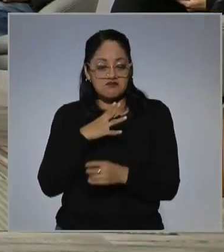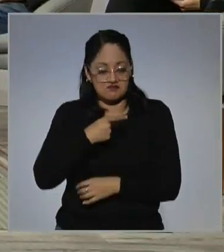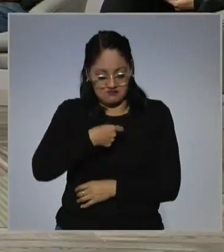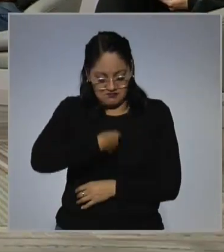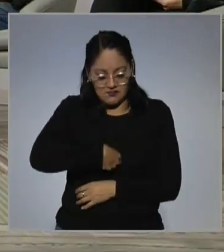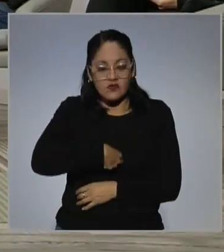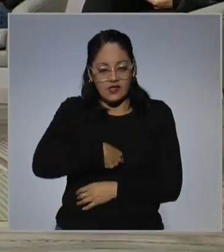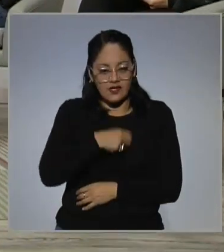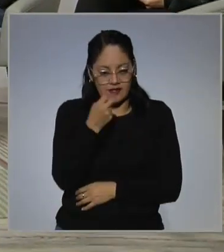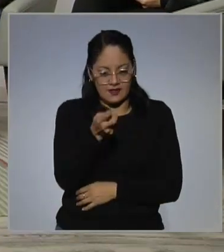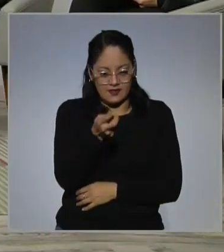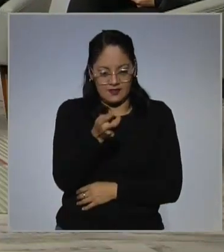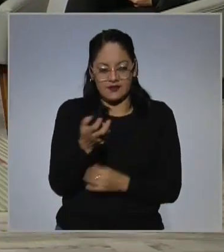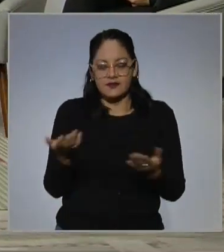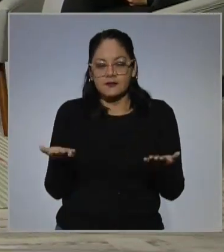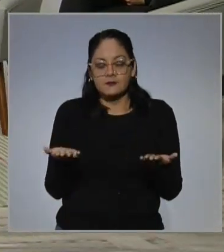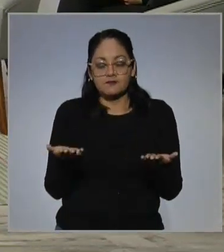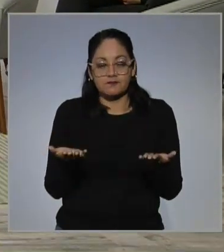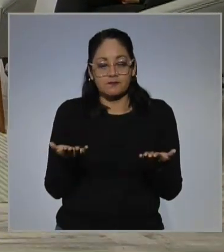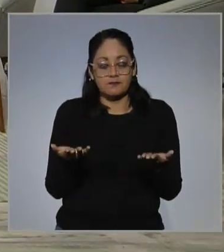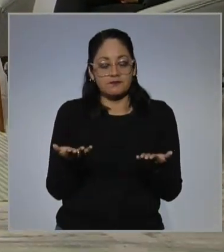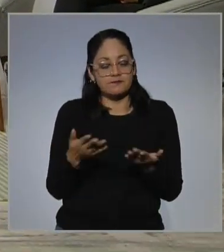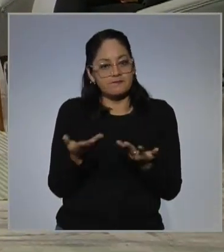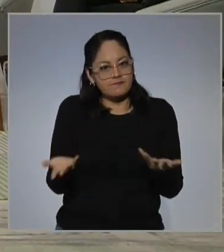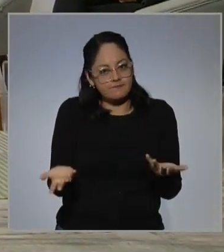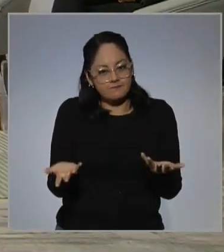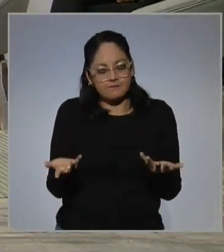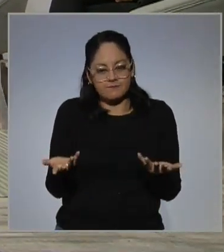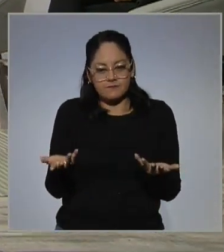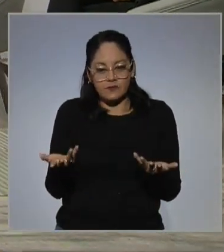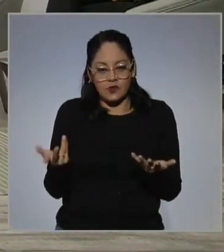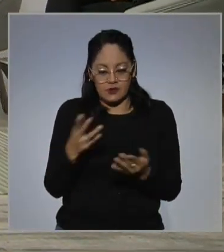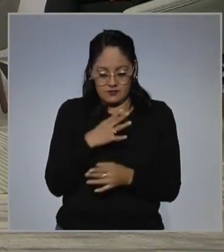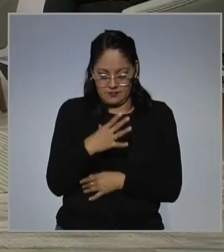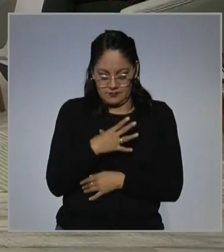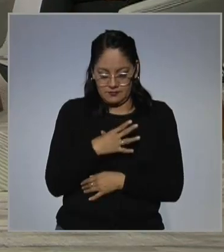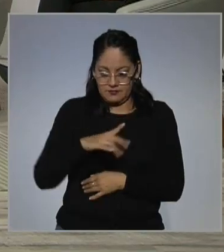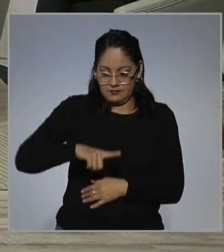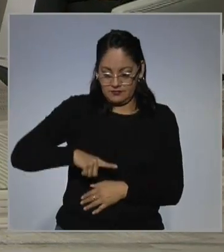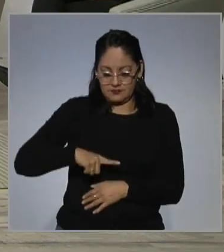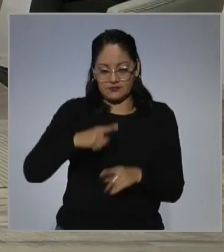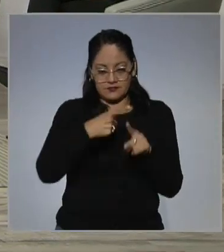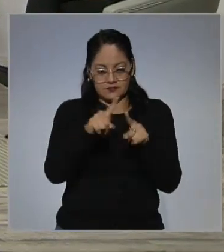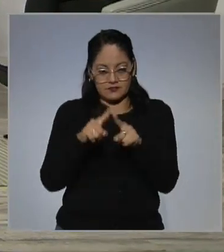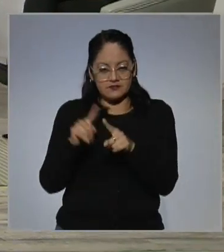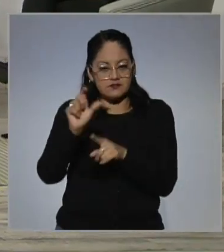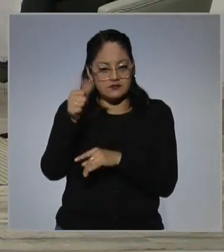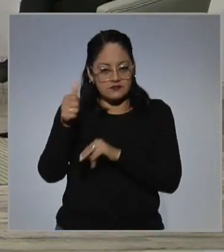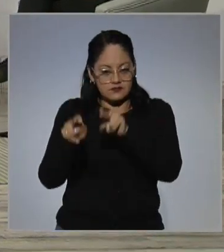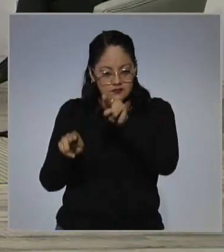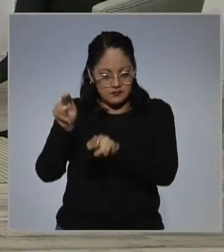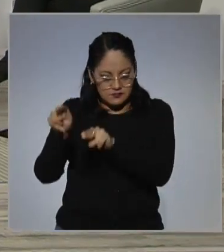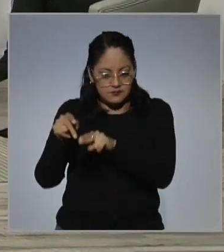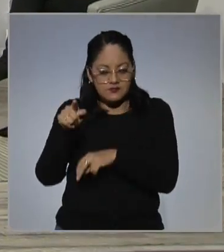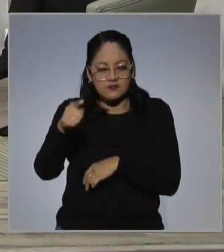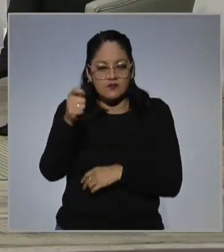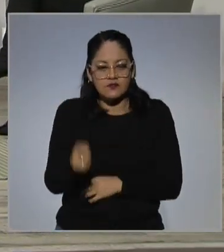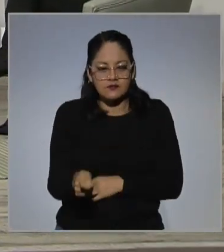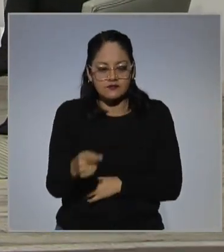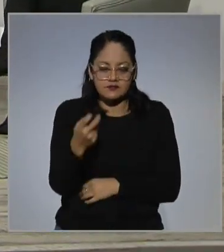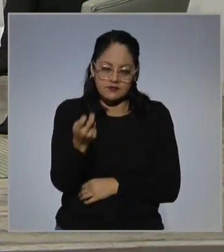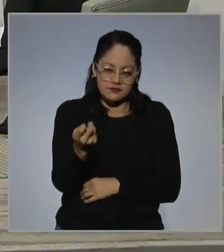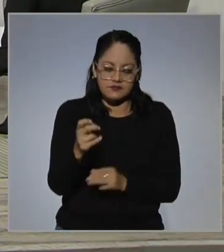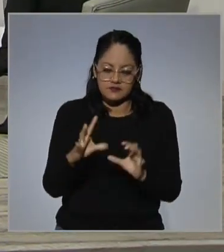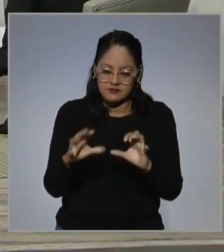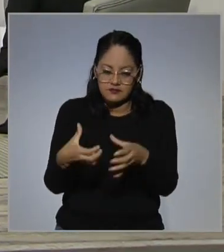identitario justamente desde las instancias gubernamentales. Hay otro nivel que tiene que ver con esta